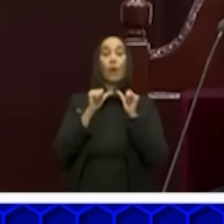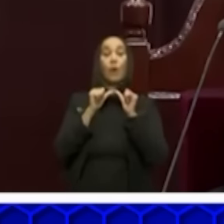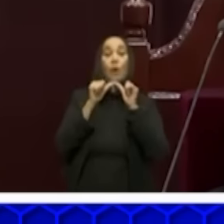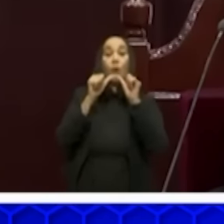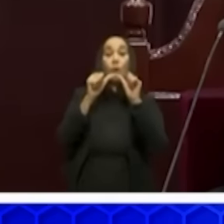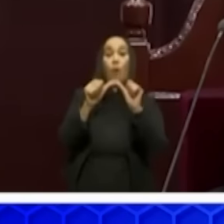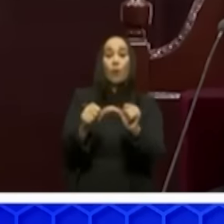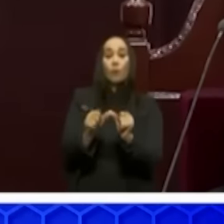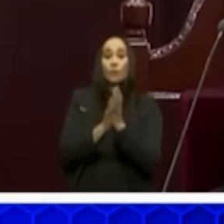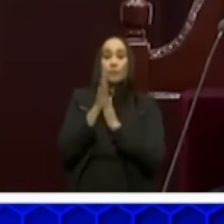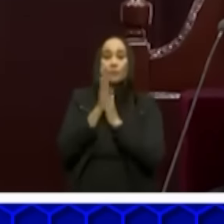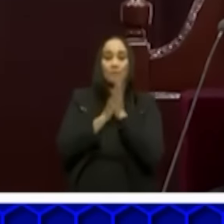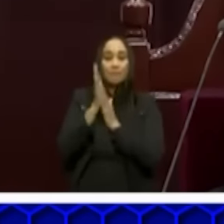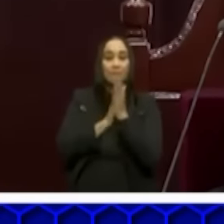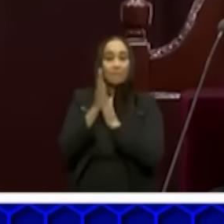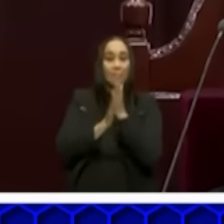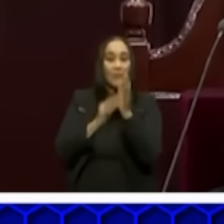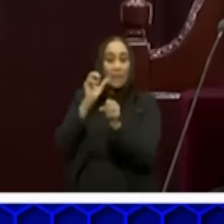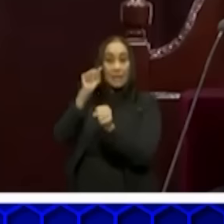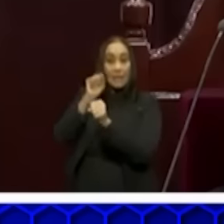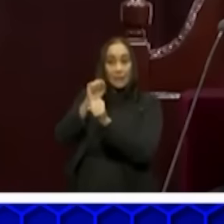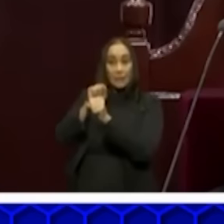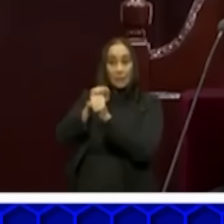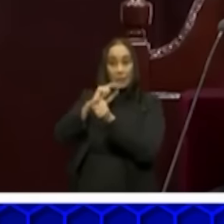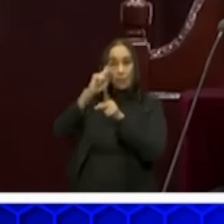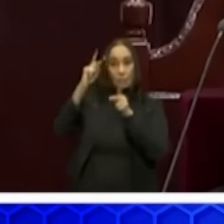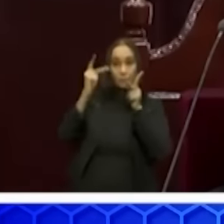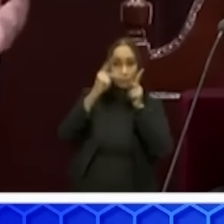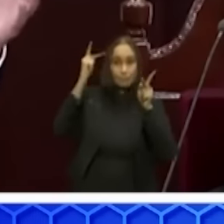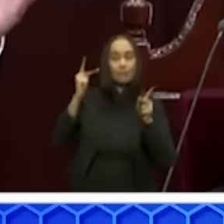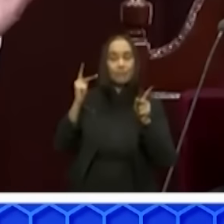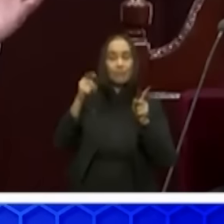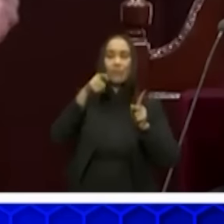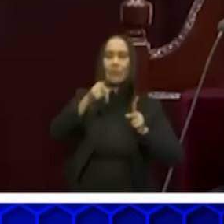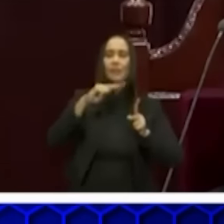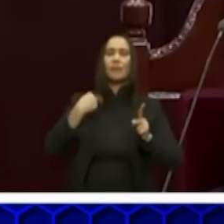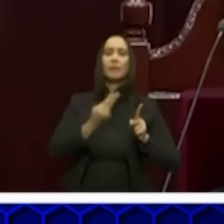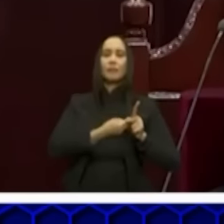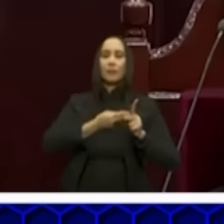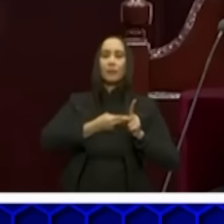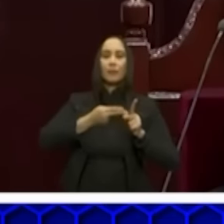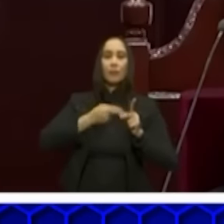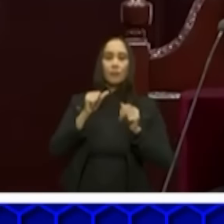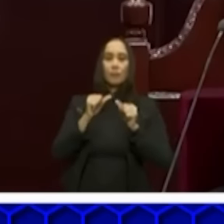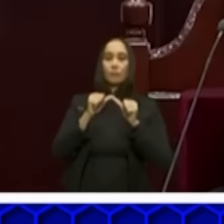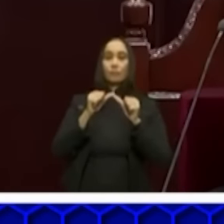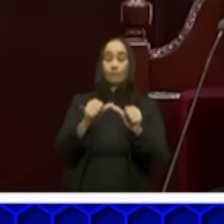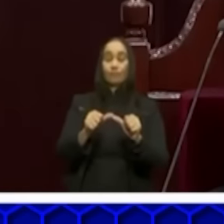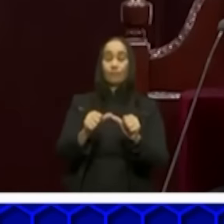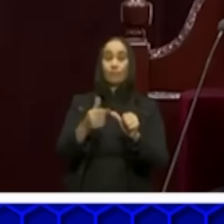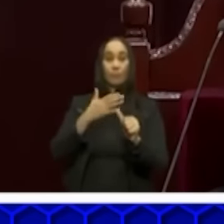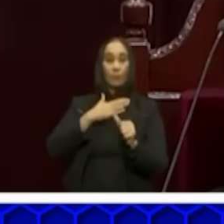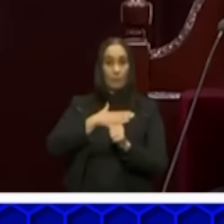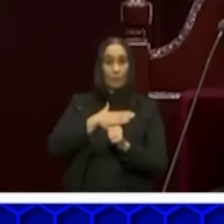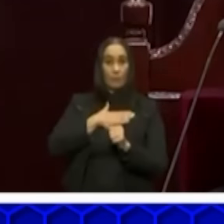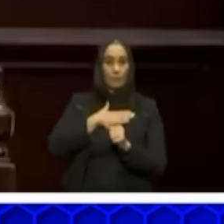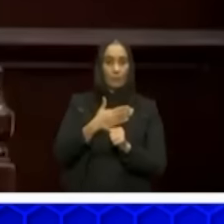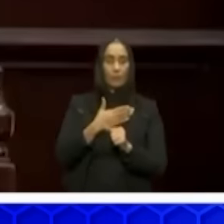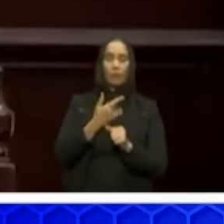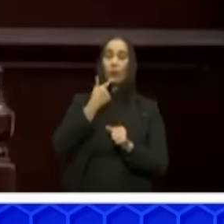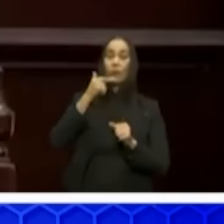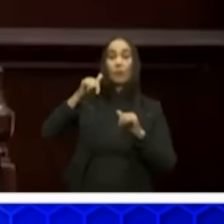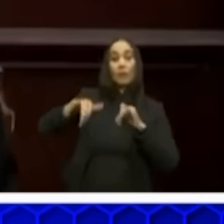señores lo que se está haciendo en el sistema de agua potable a donde se está llevando el agua en este